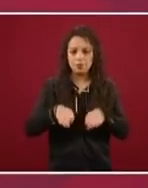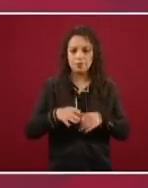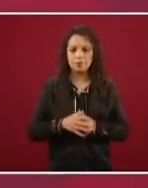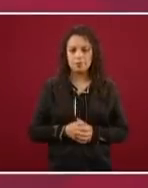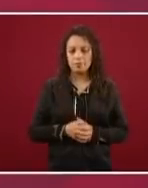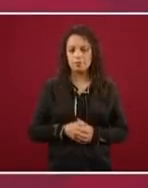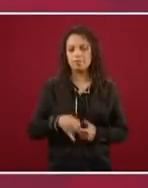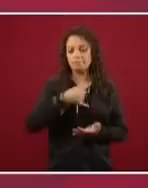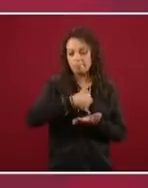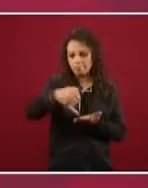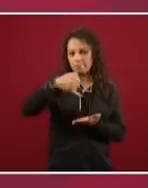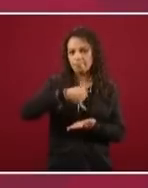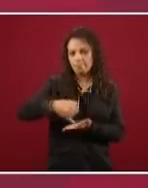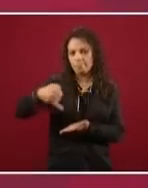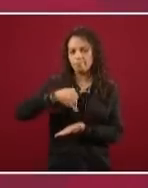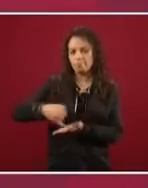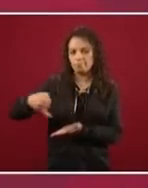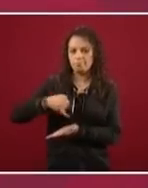agrícolas